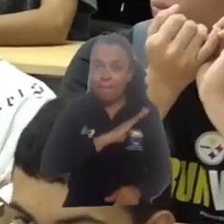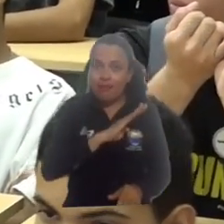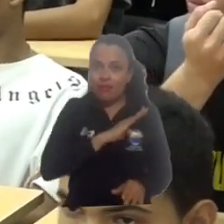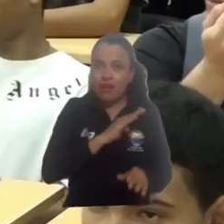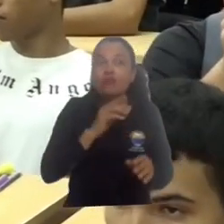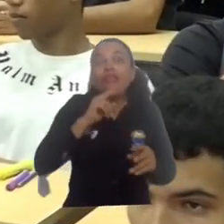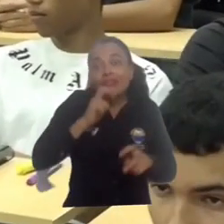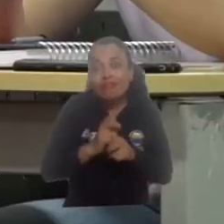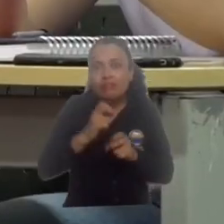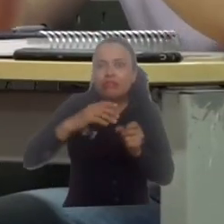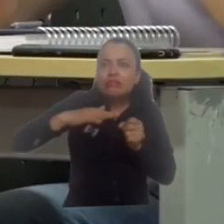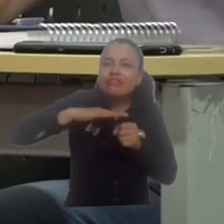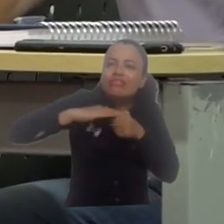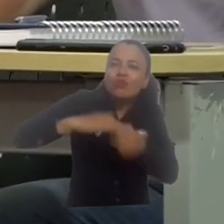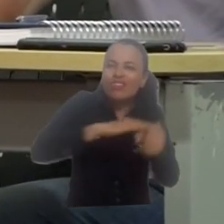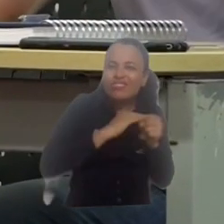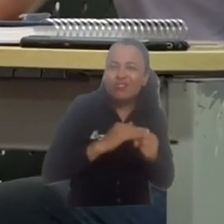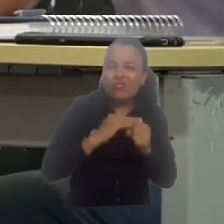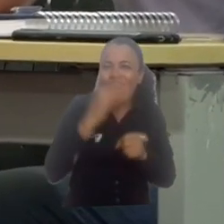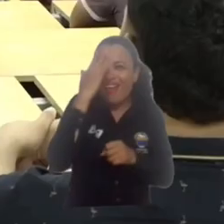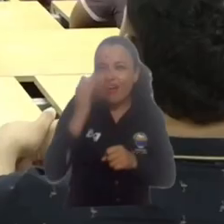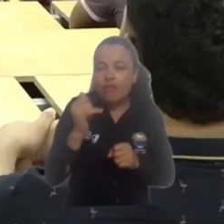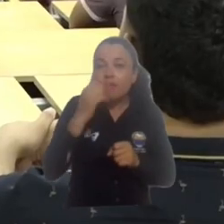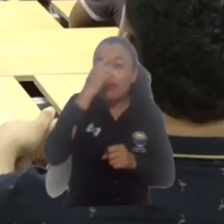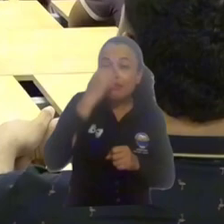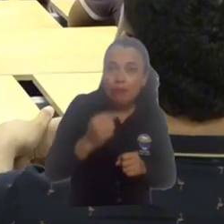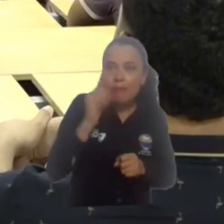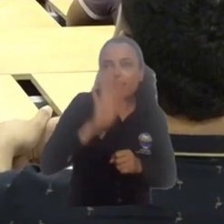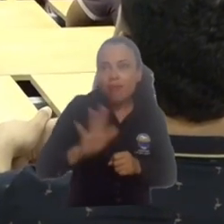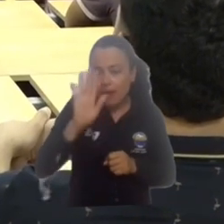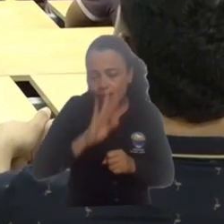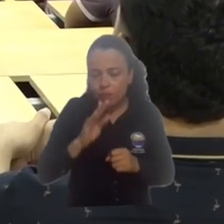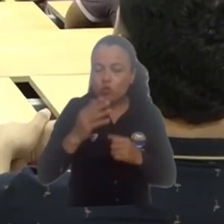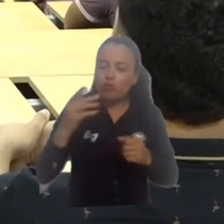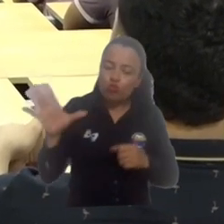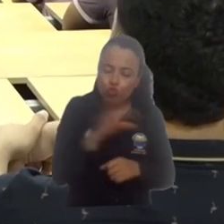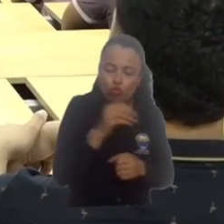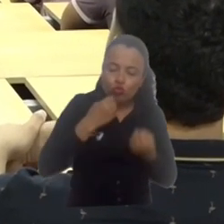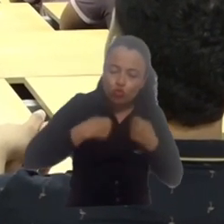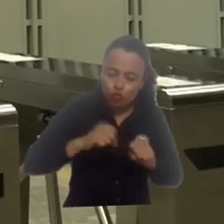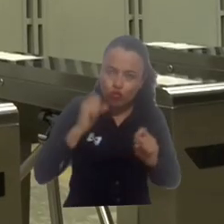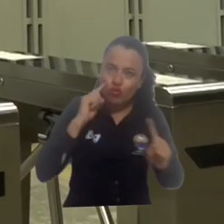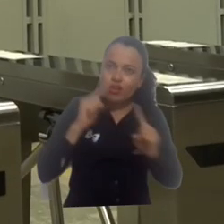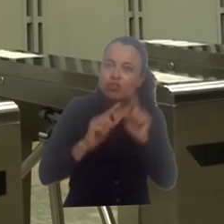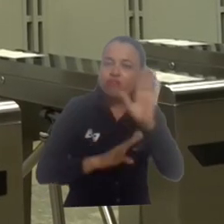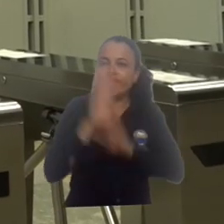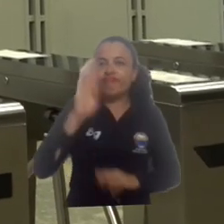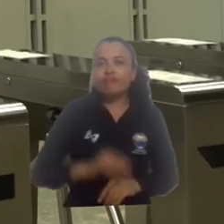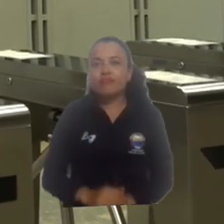dificultades académicas que tiene este departamento, que tiene Santa Marta, pero que estamos trabajando firmemente para superarlas.